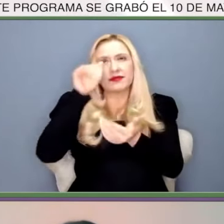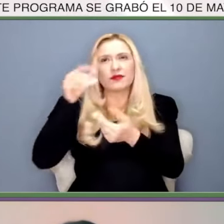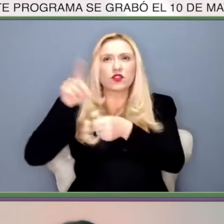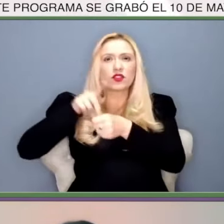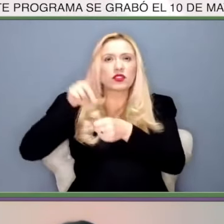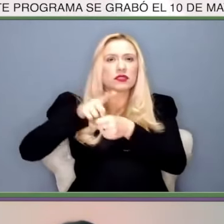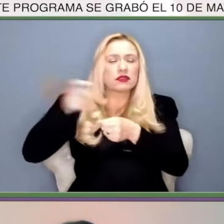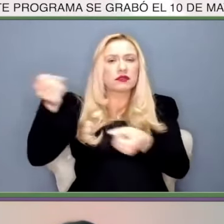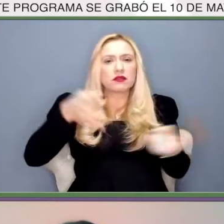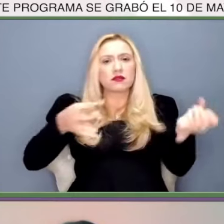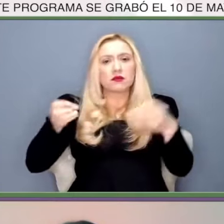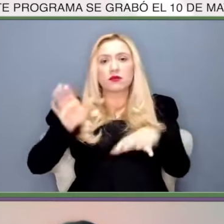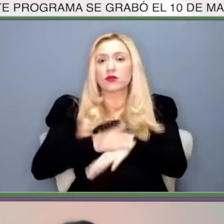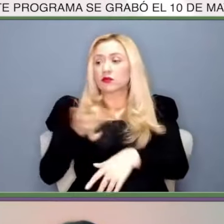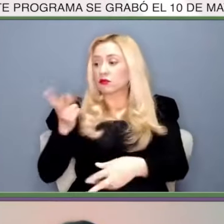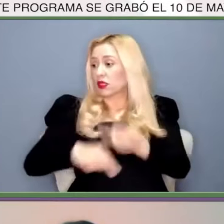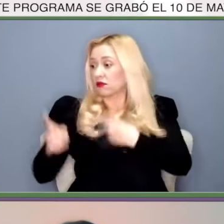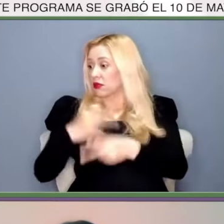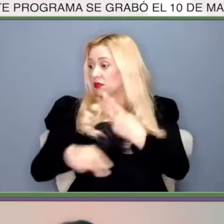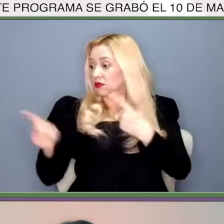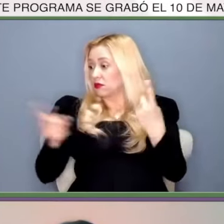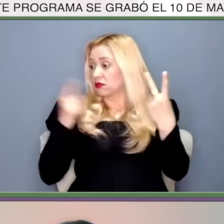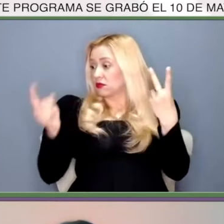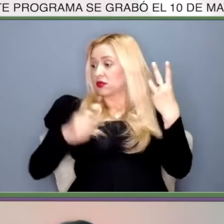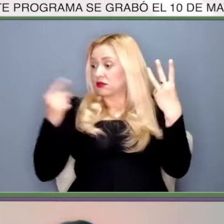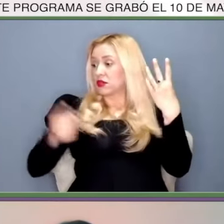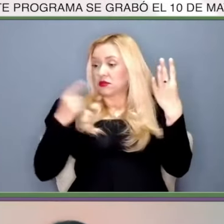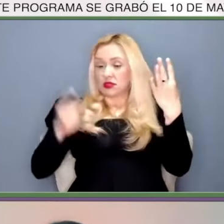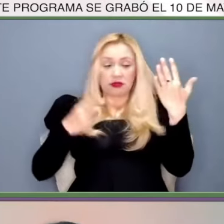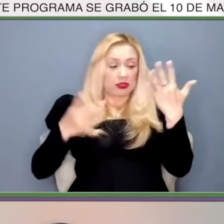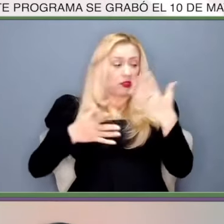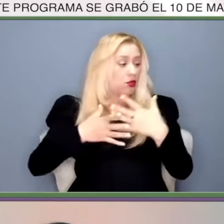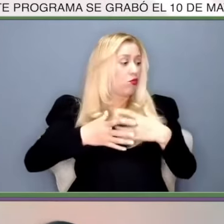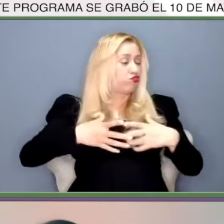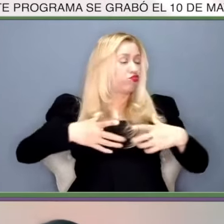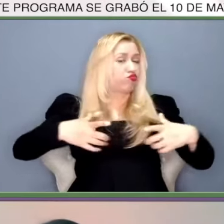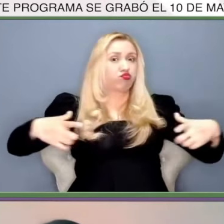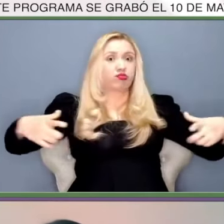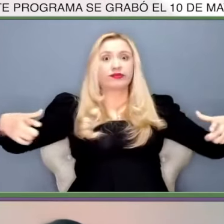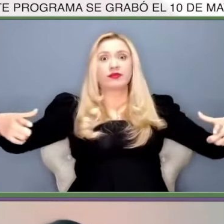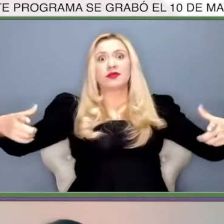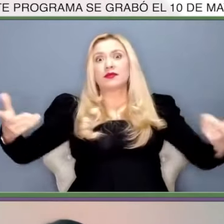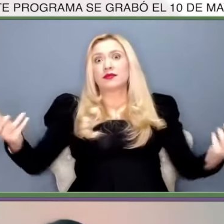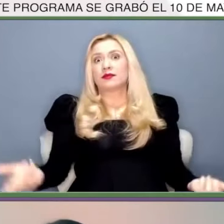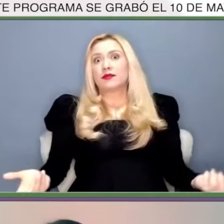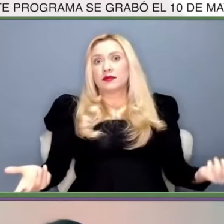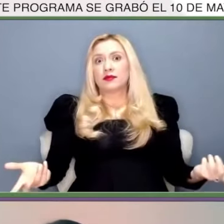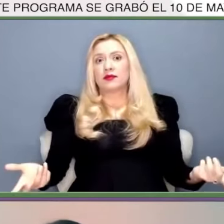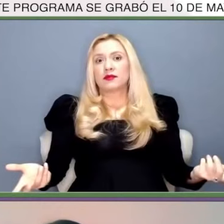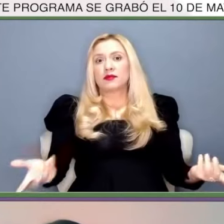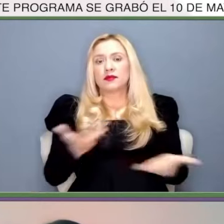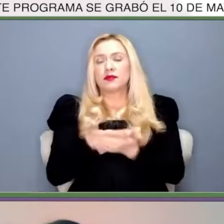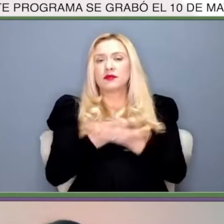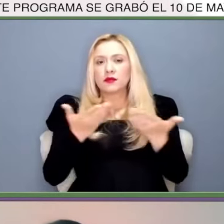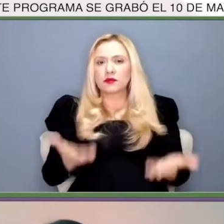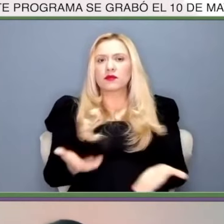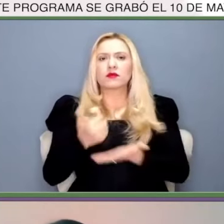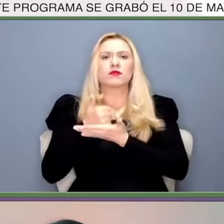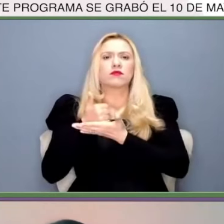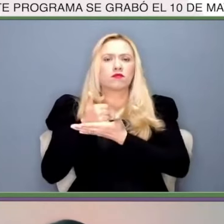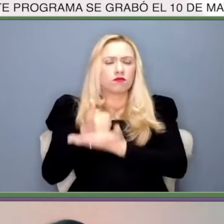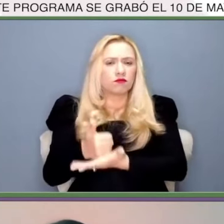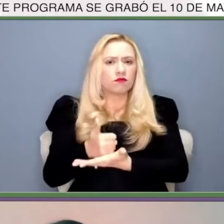capacidad de personas que pueden estar en un refugio por todo el acompañamiento integral que se les da a